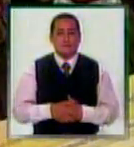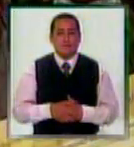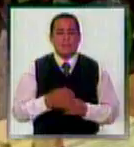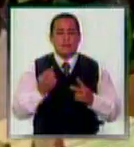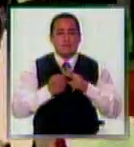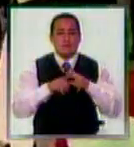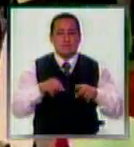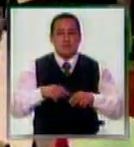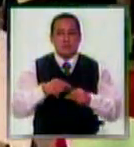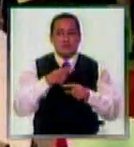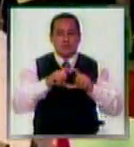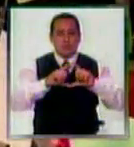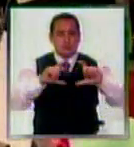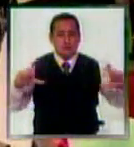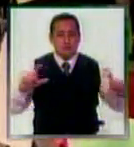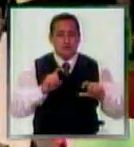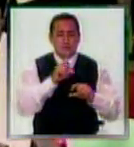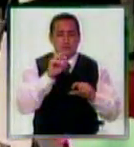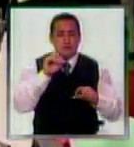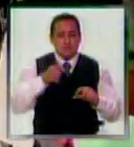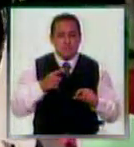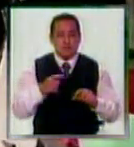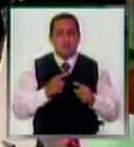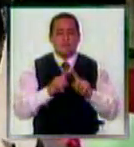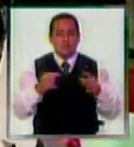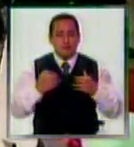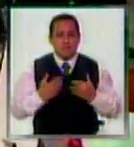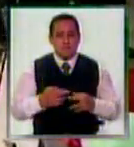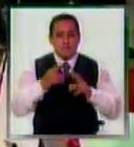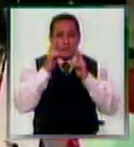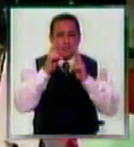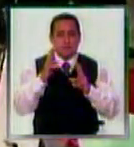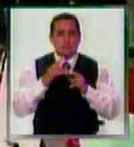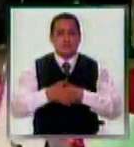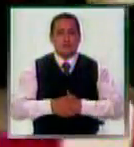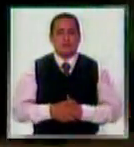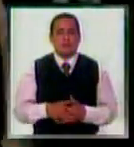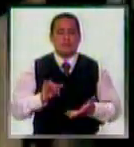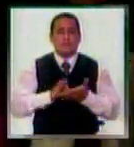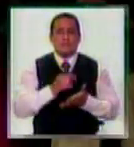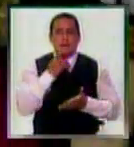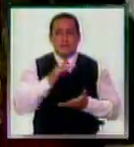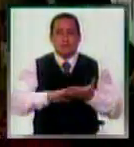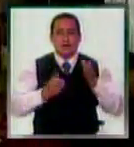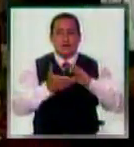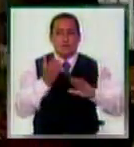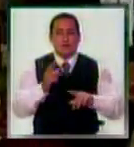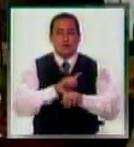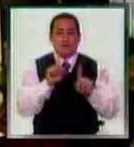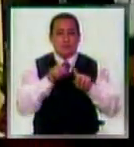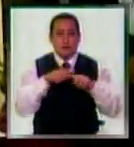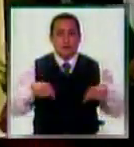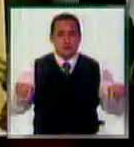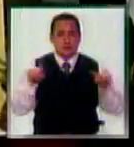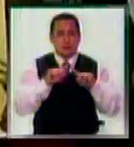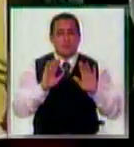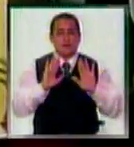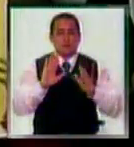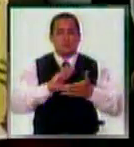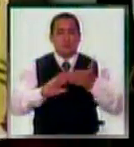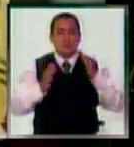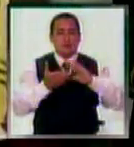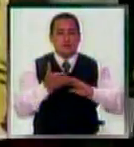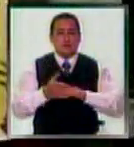para empezar, esos chequecitos, no es mucho, pero es una muestra de nuestro respeto, que es para la comunidad, no para ustedes, sino para su